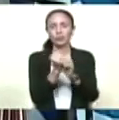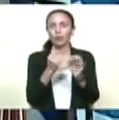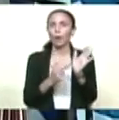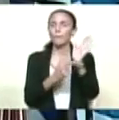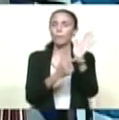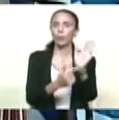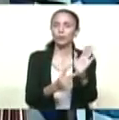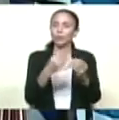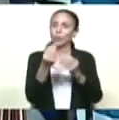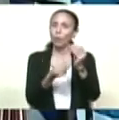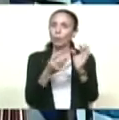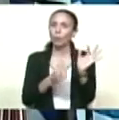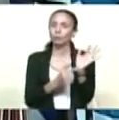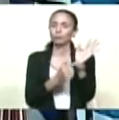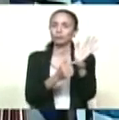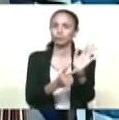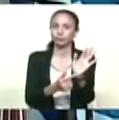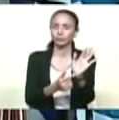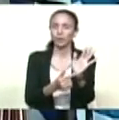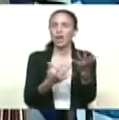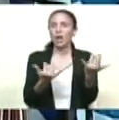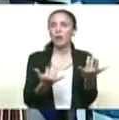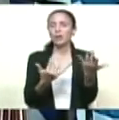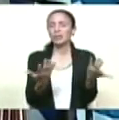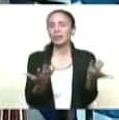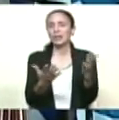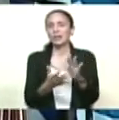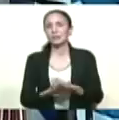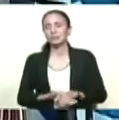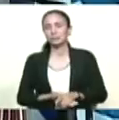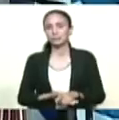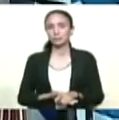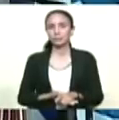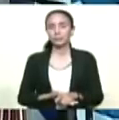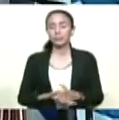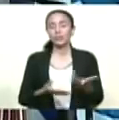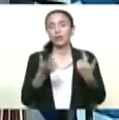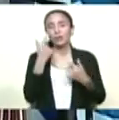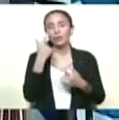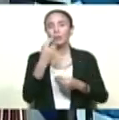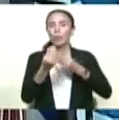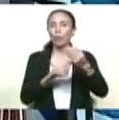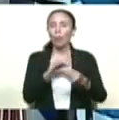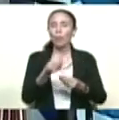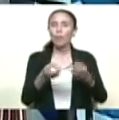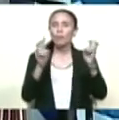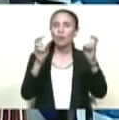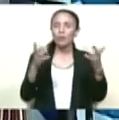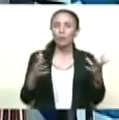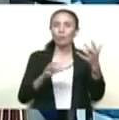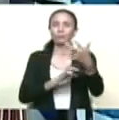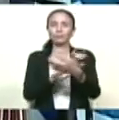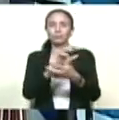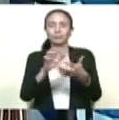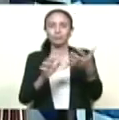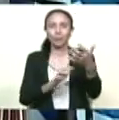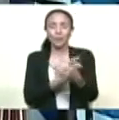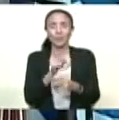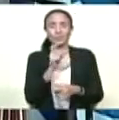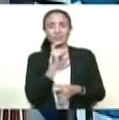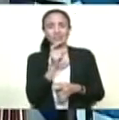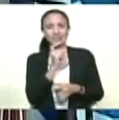un nuevo caso terrible sumamente grave que revela de una manera